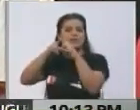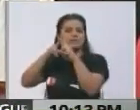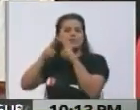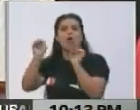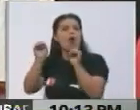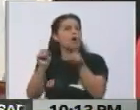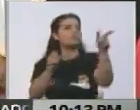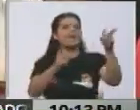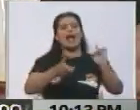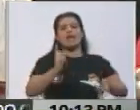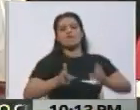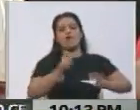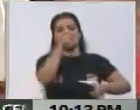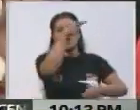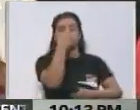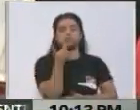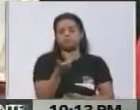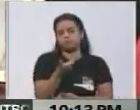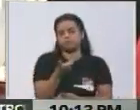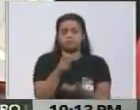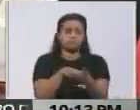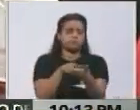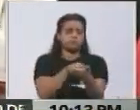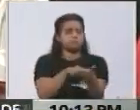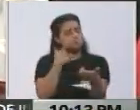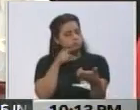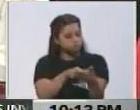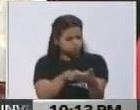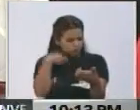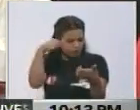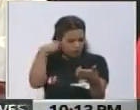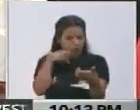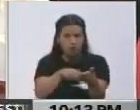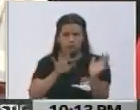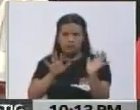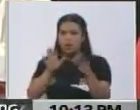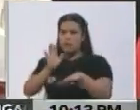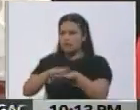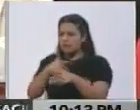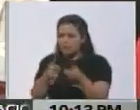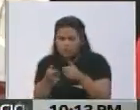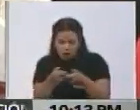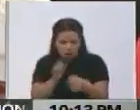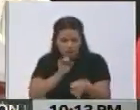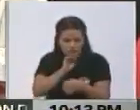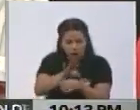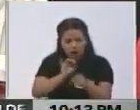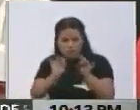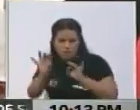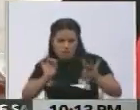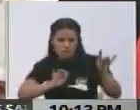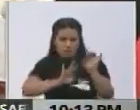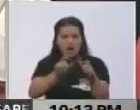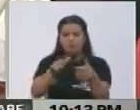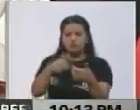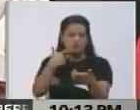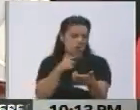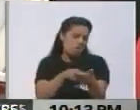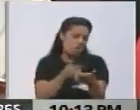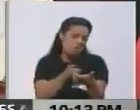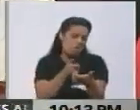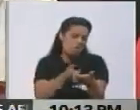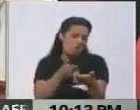California? Y nos está viendo porque de repente anda dándole YouTube. Vuelta por aquí, por YouTube, por Periscope, o de repente se pega por una